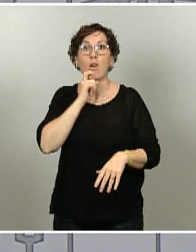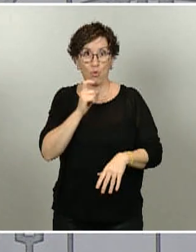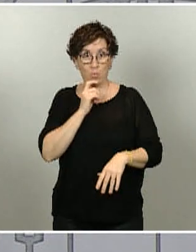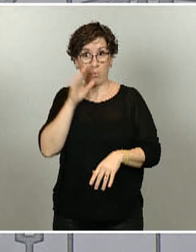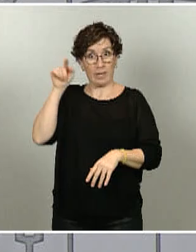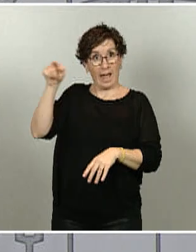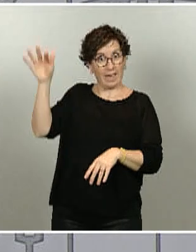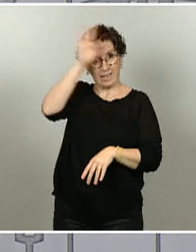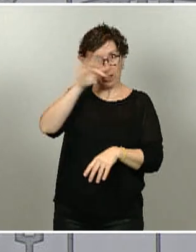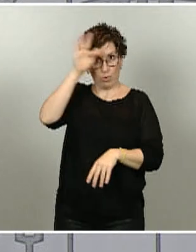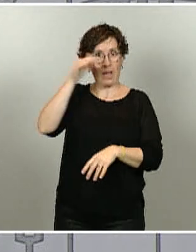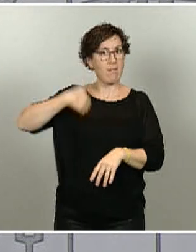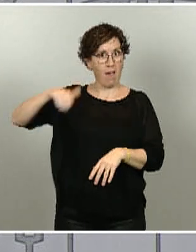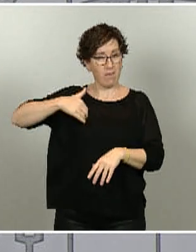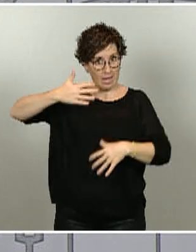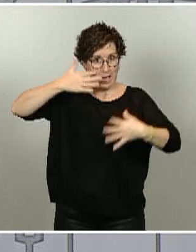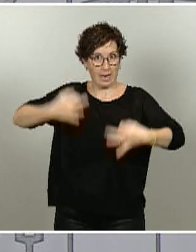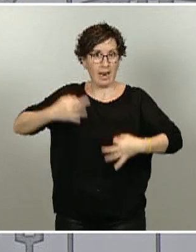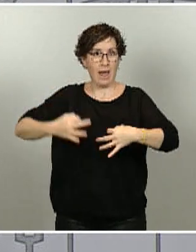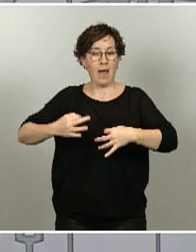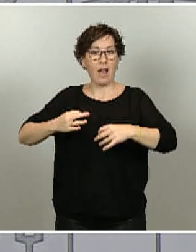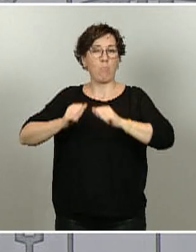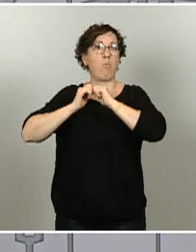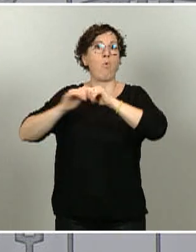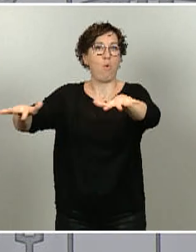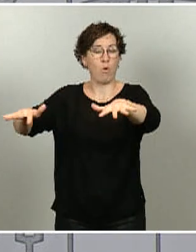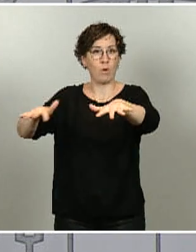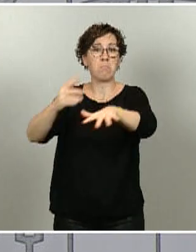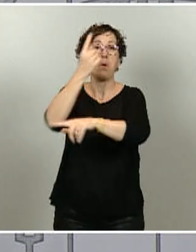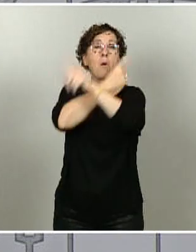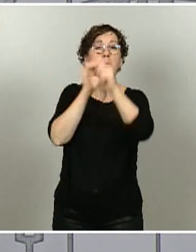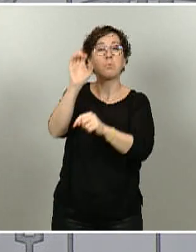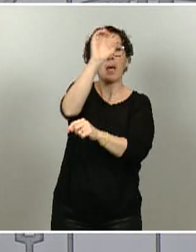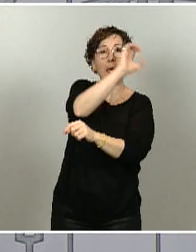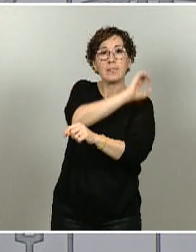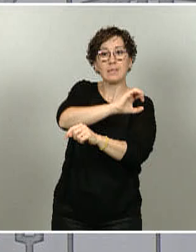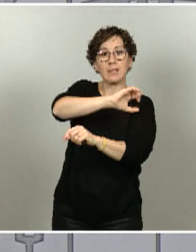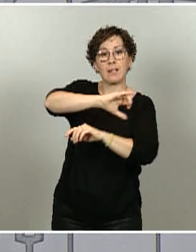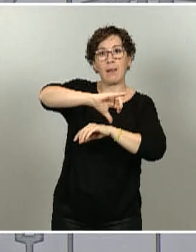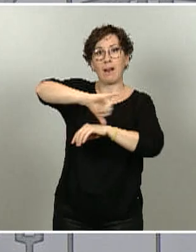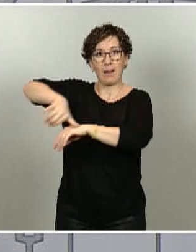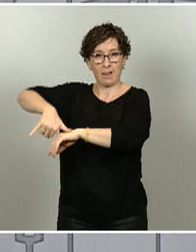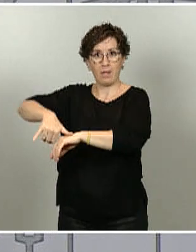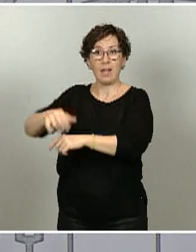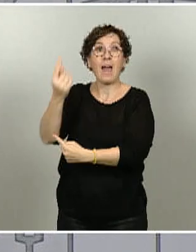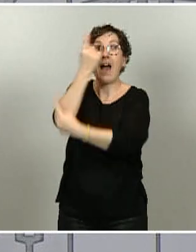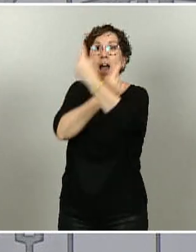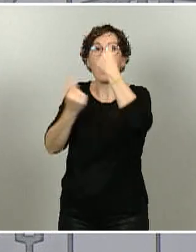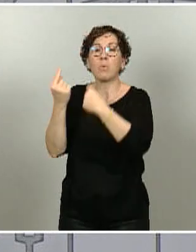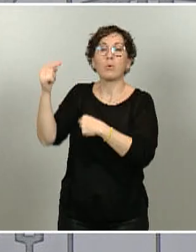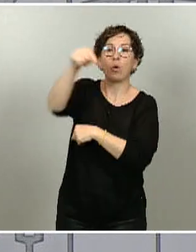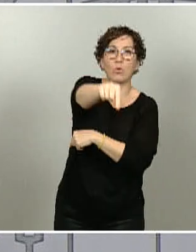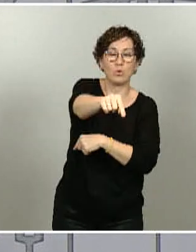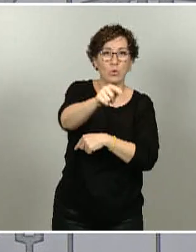ya algunos otros países afectados alrededor y había algunos casos importados en países más alejados del sureste